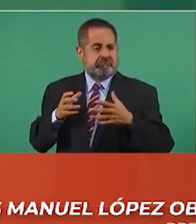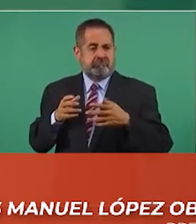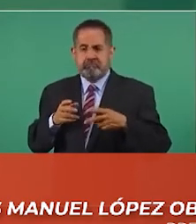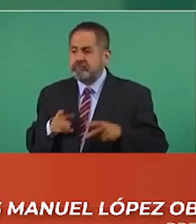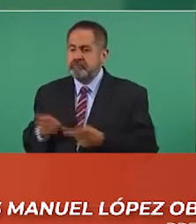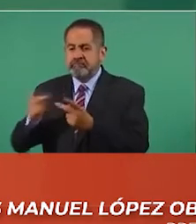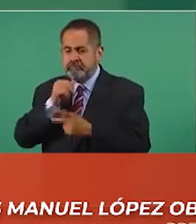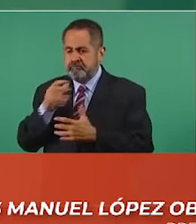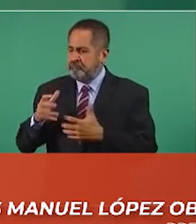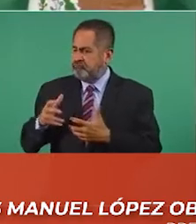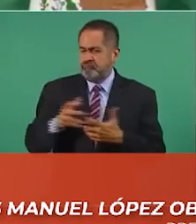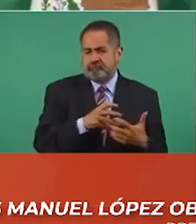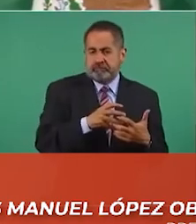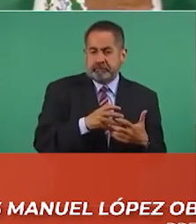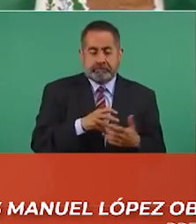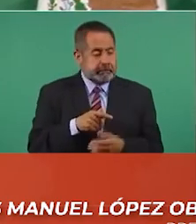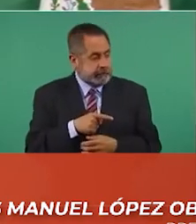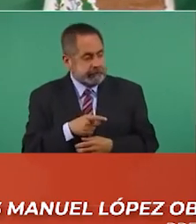con